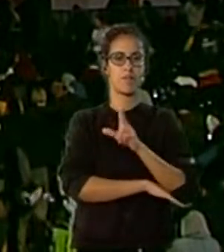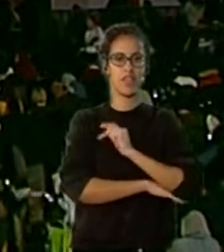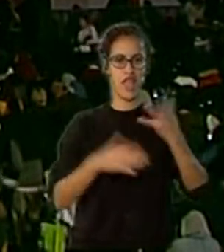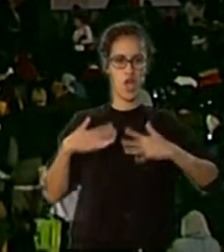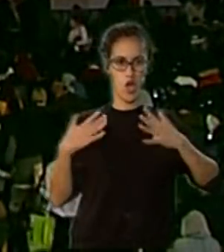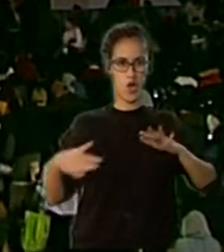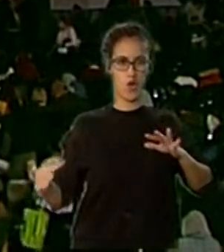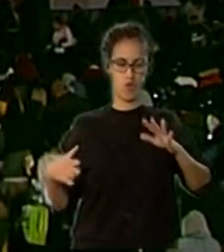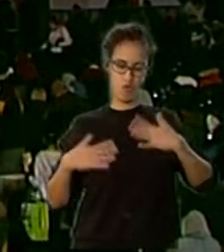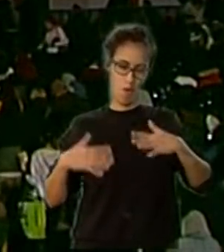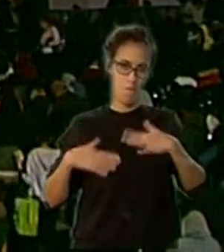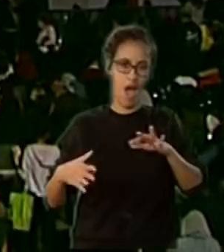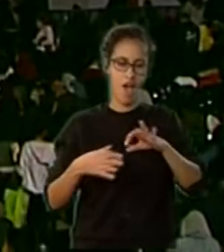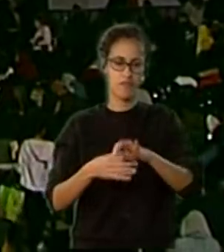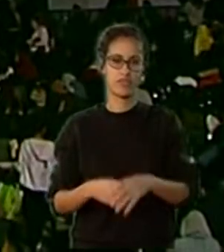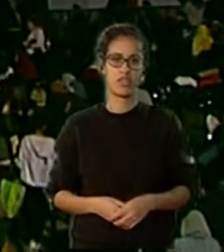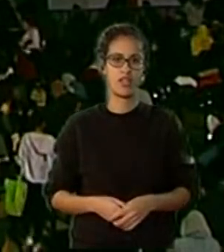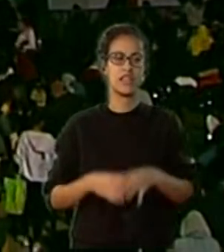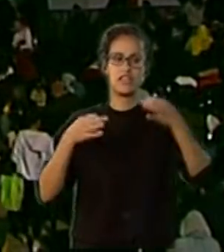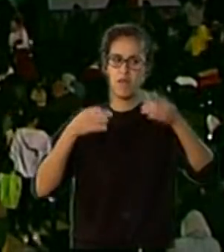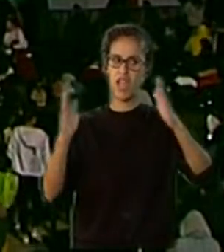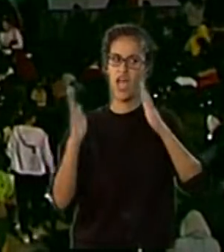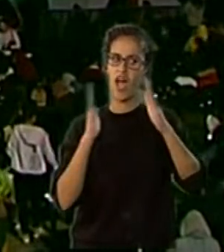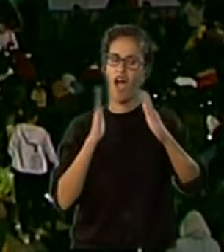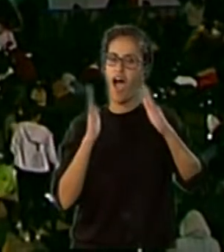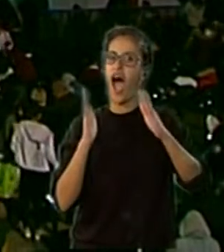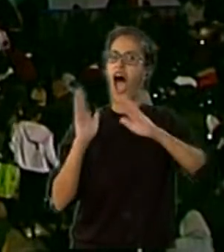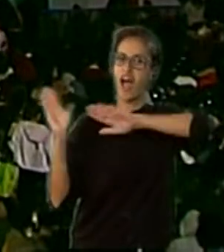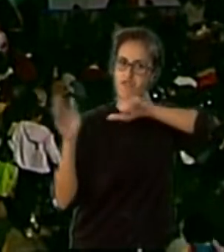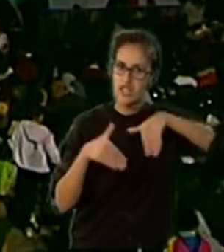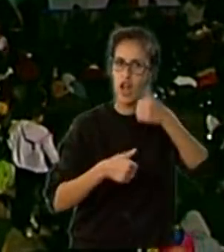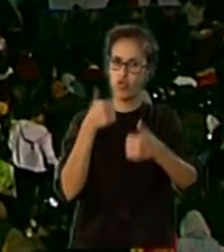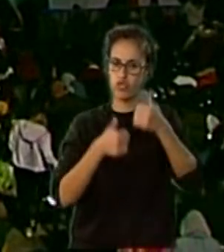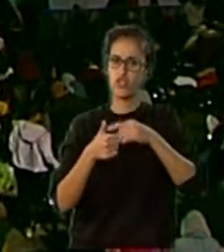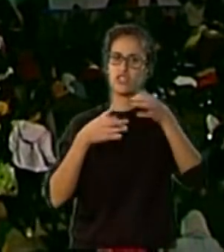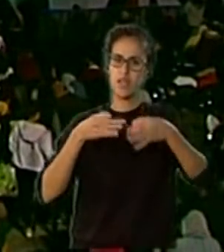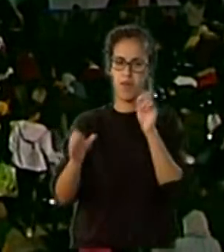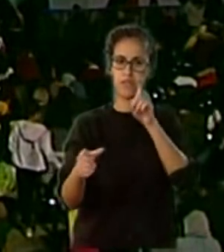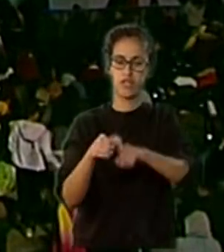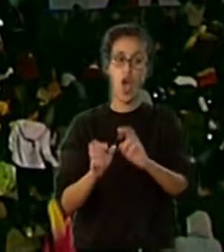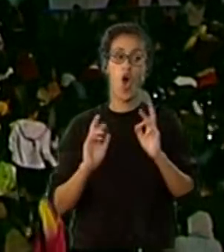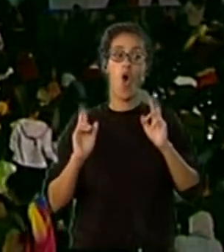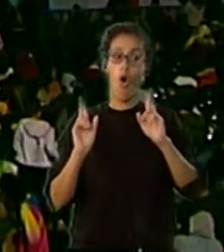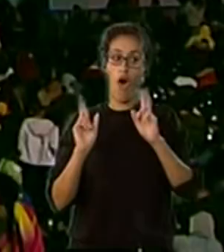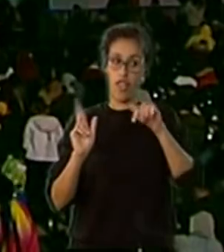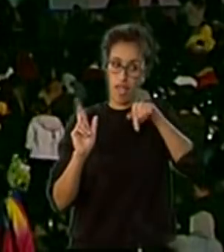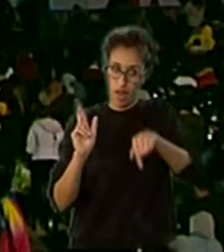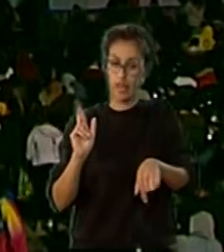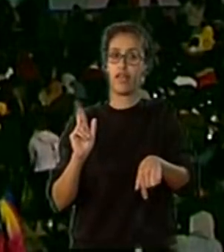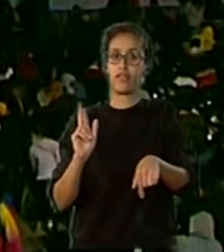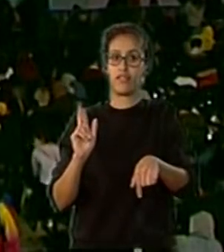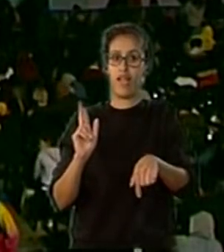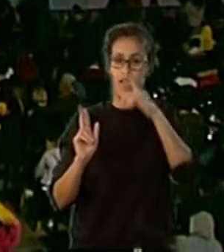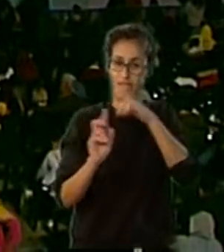ocasiones en la final. Ojalá que sea esta también una oportunidad y que sea este año la oportunidad de estar en